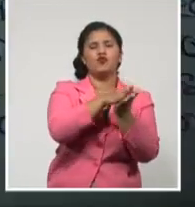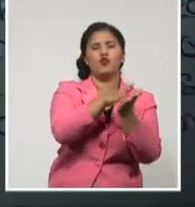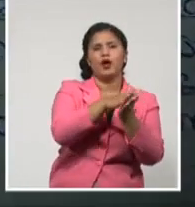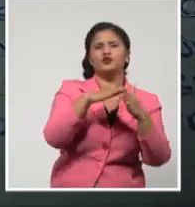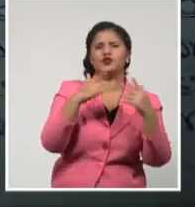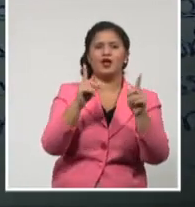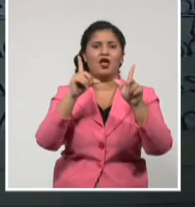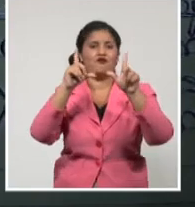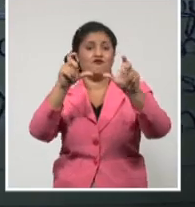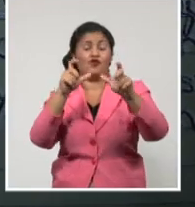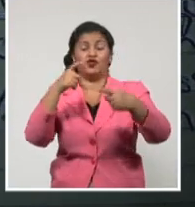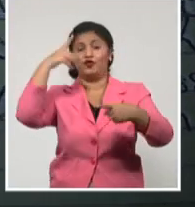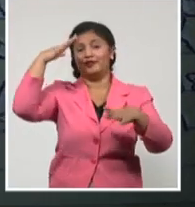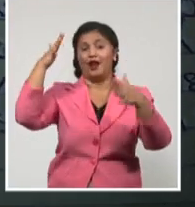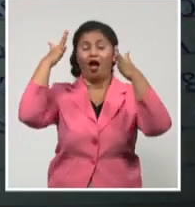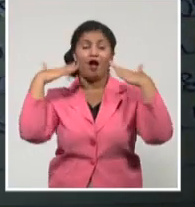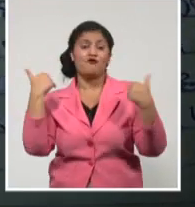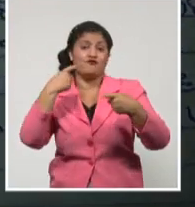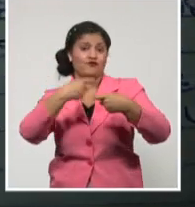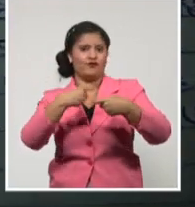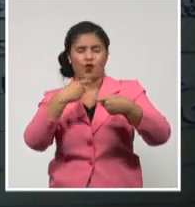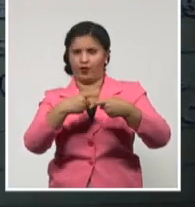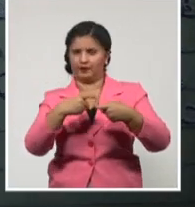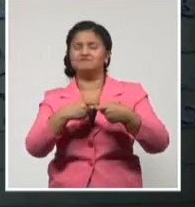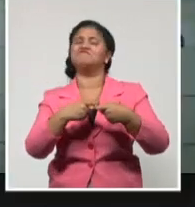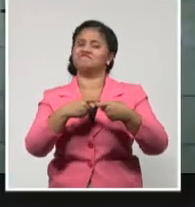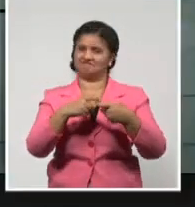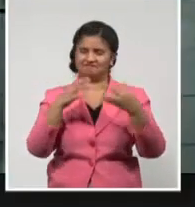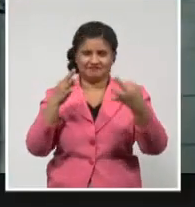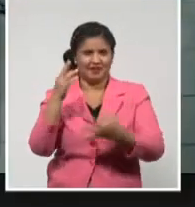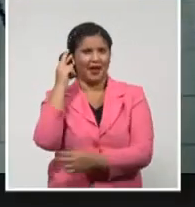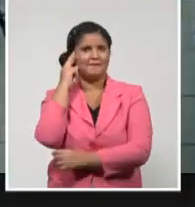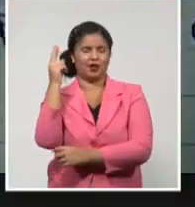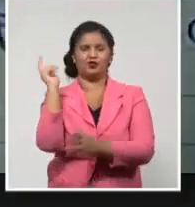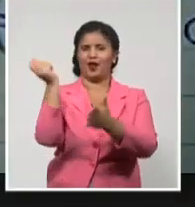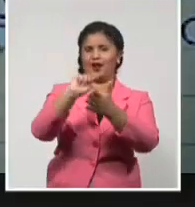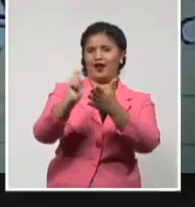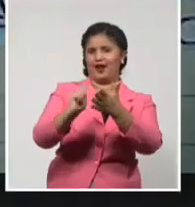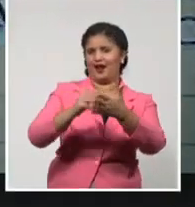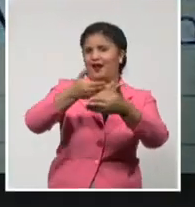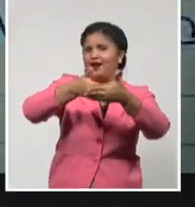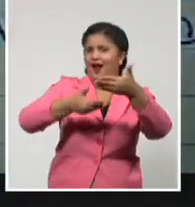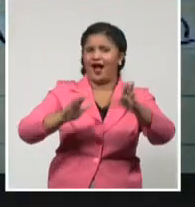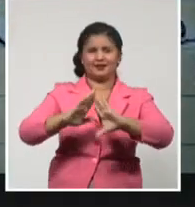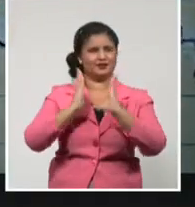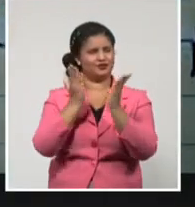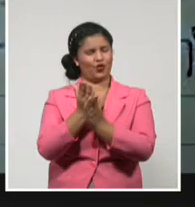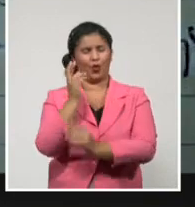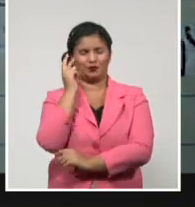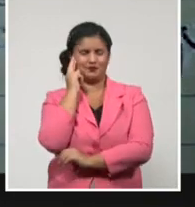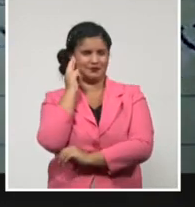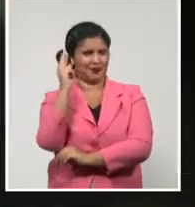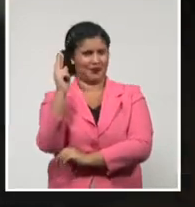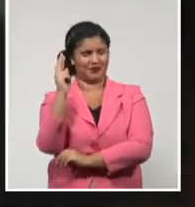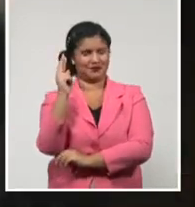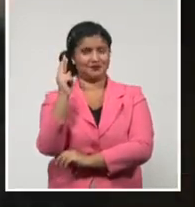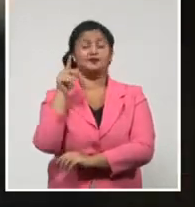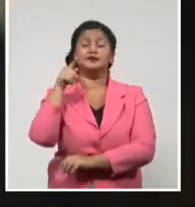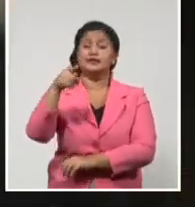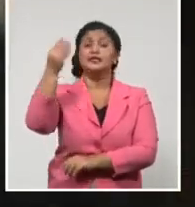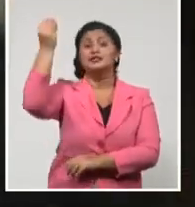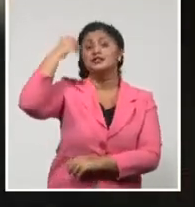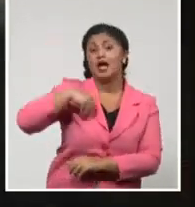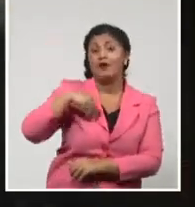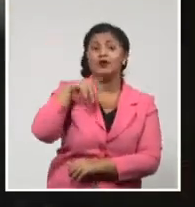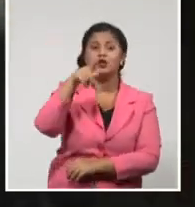cuba y también las cartas que el negro como le decían escribía para sus viejos desde angola sabe que su hermano fue a